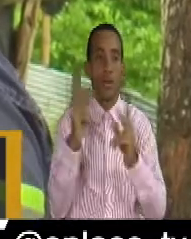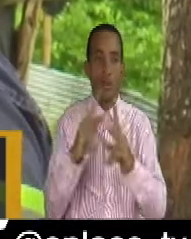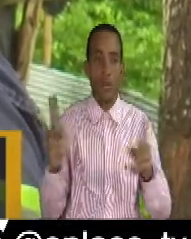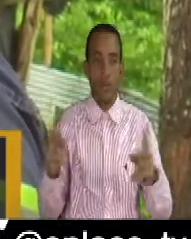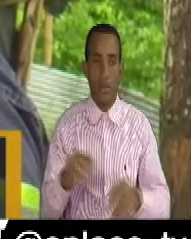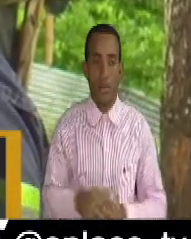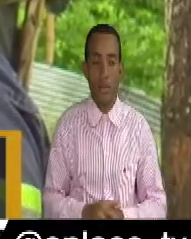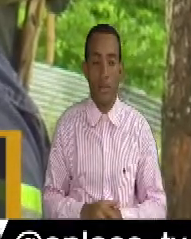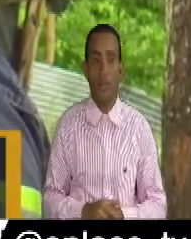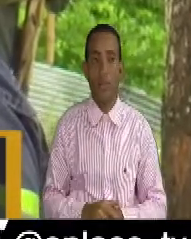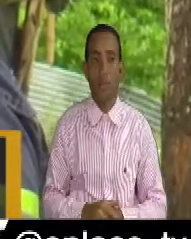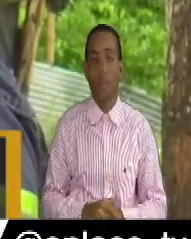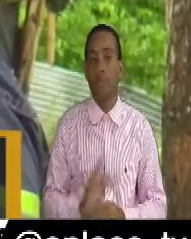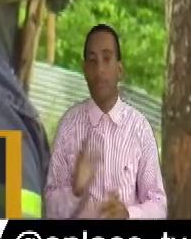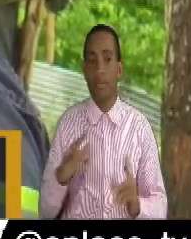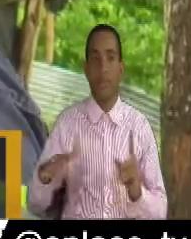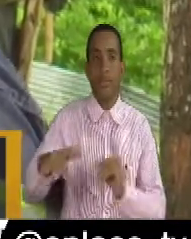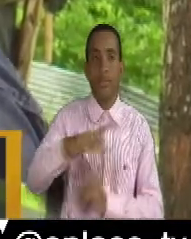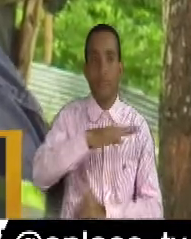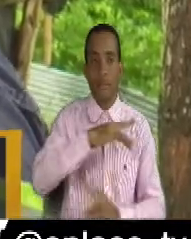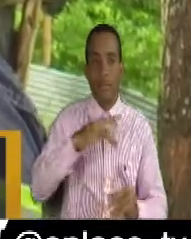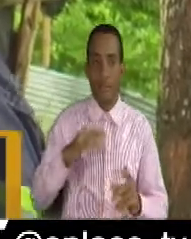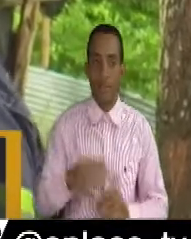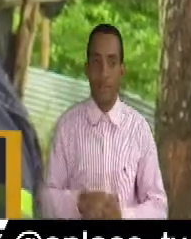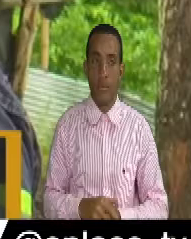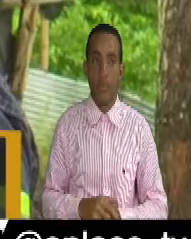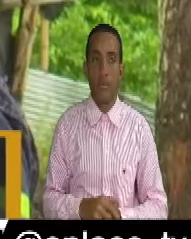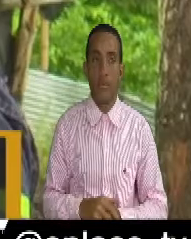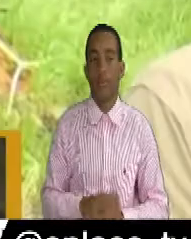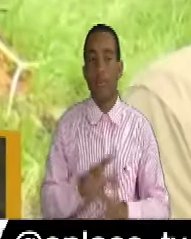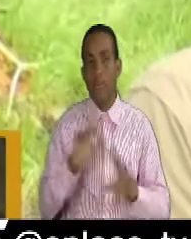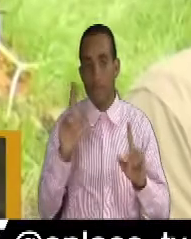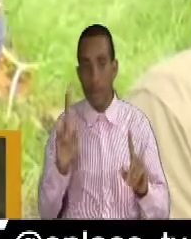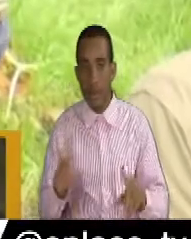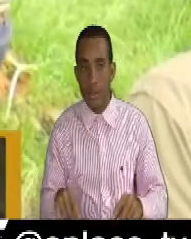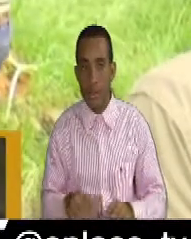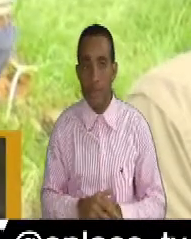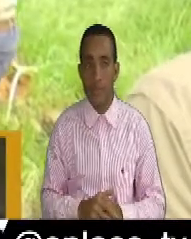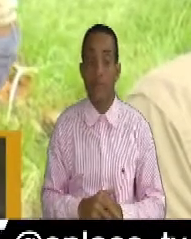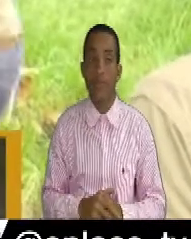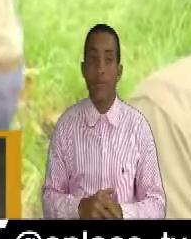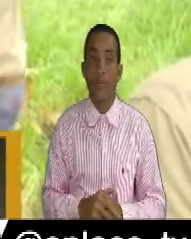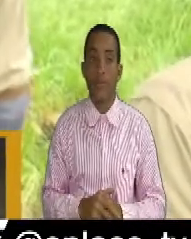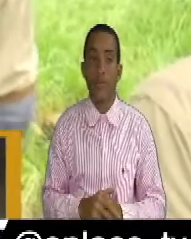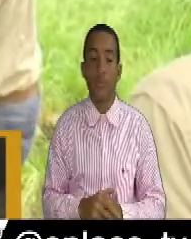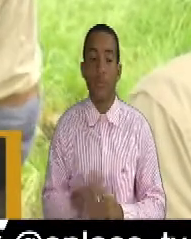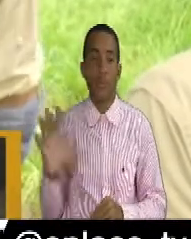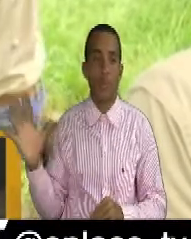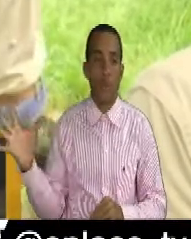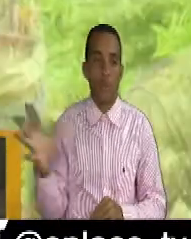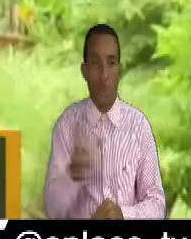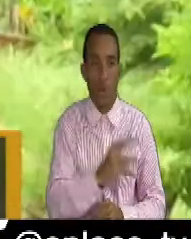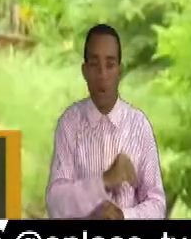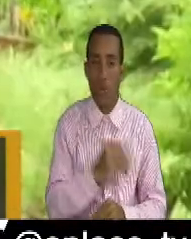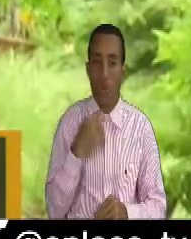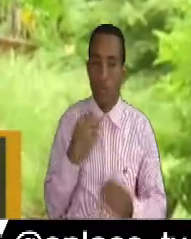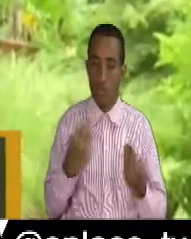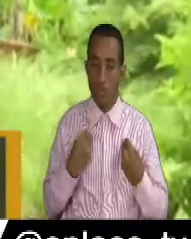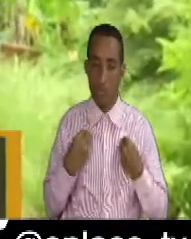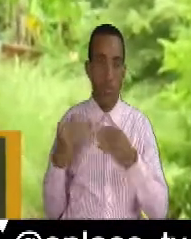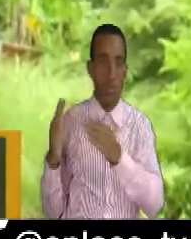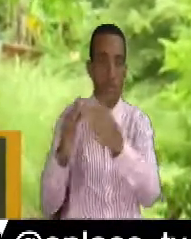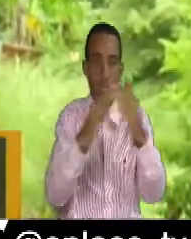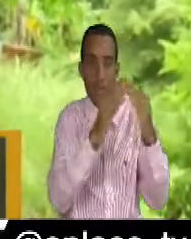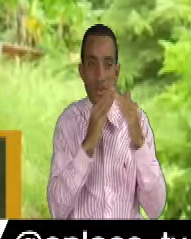que estén en esta situación. Para eso estamos, cubriendo esas emergencias. Los vecinos de Altos del Paraíso han advertido que en el sector hay otros árboles